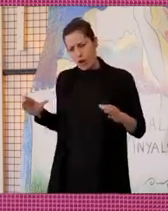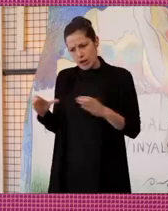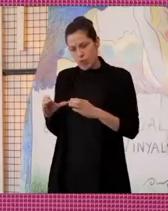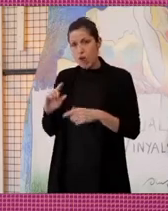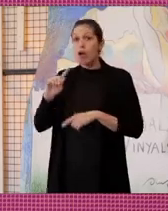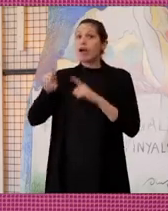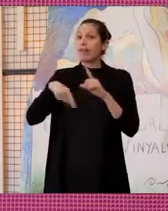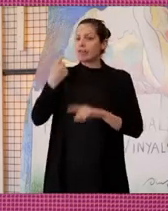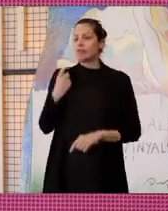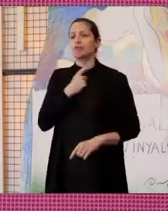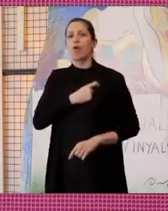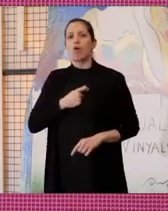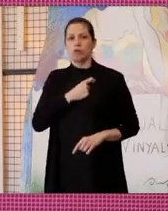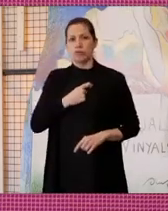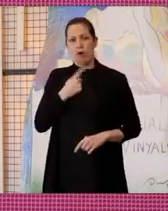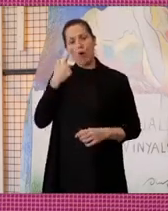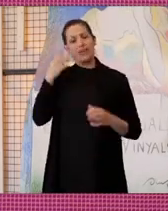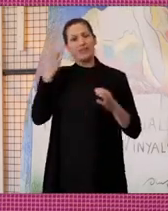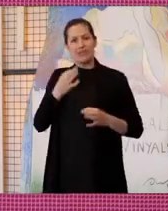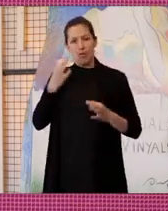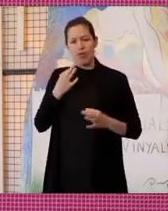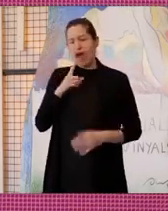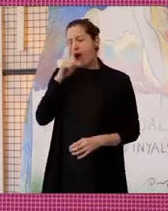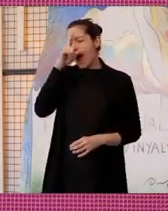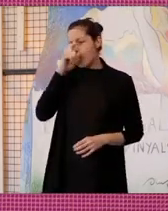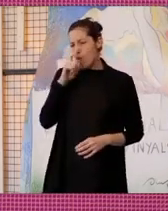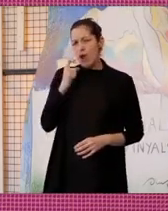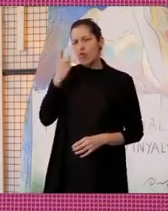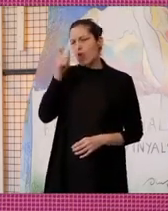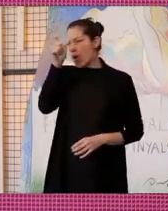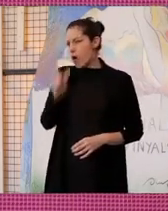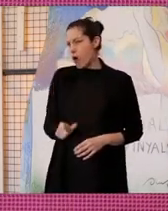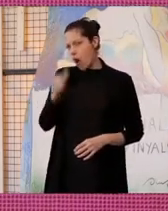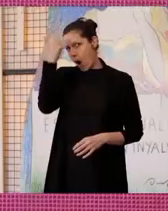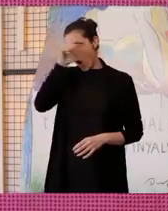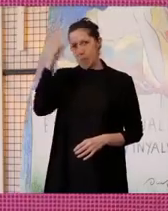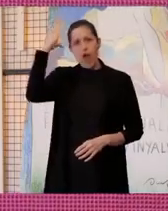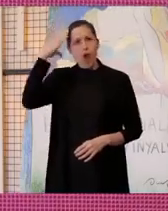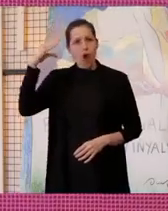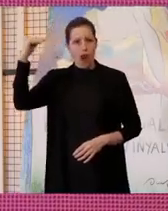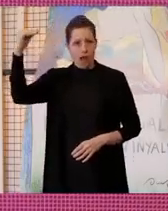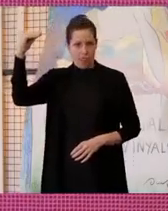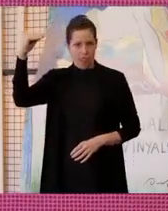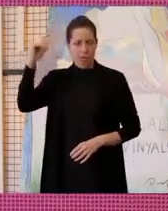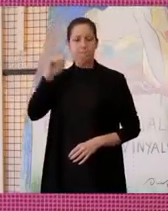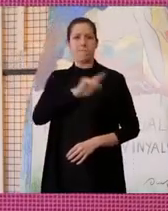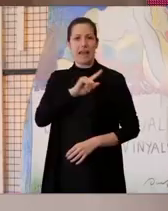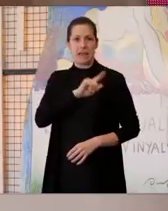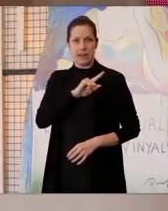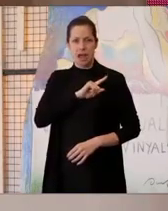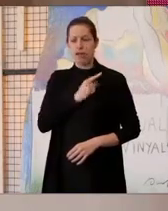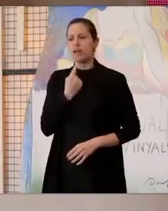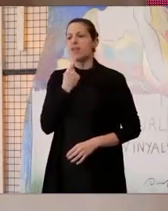Seguridad y me acuerdo de un militar de Naciones Unidas un militar holandés que declaró que las